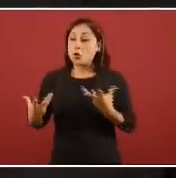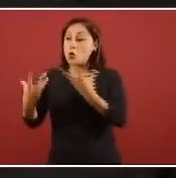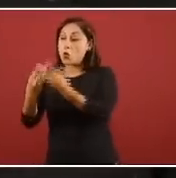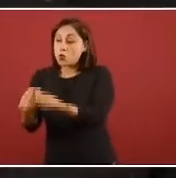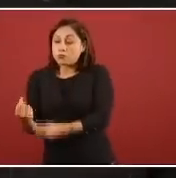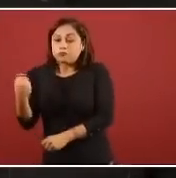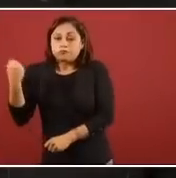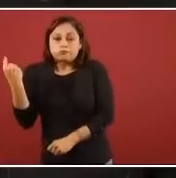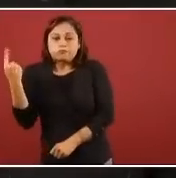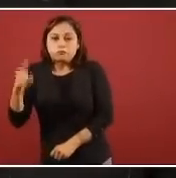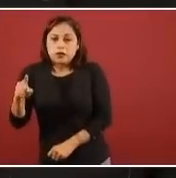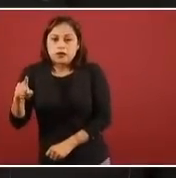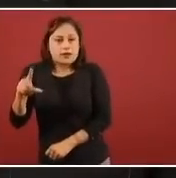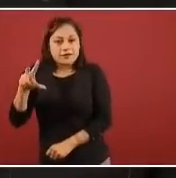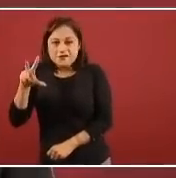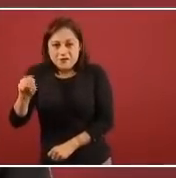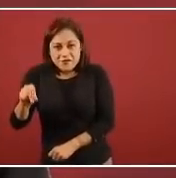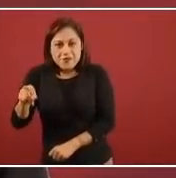anteriormente.